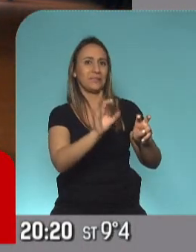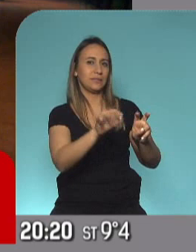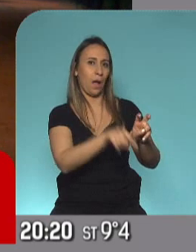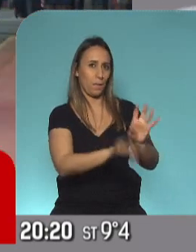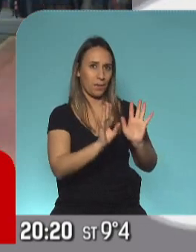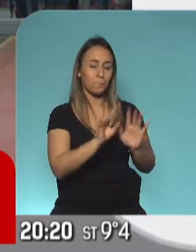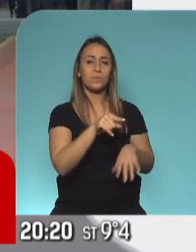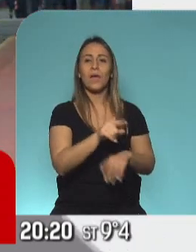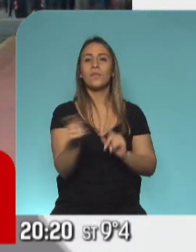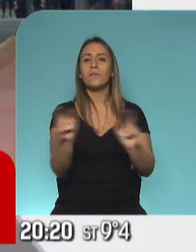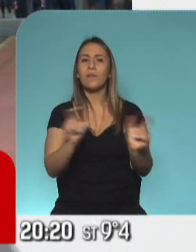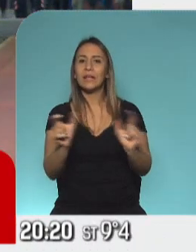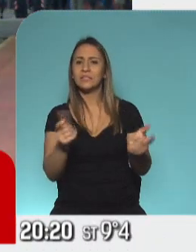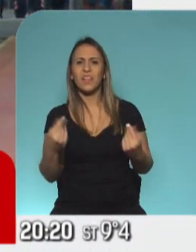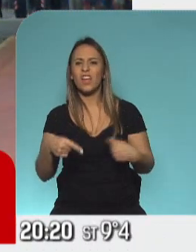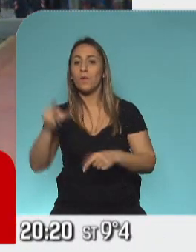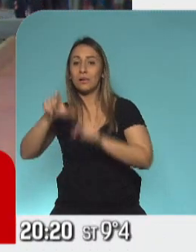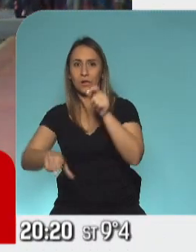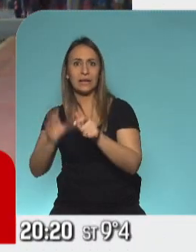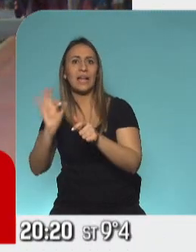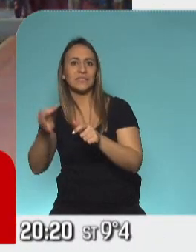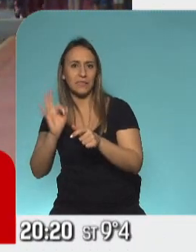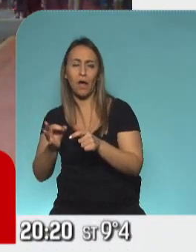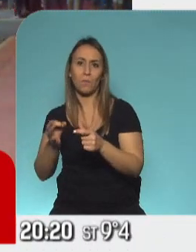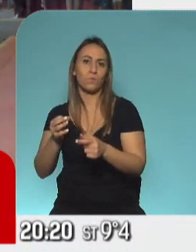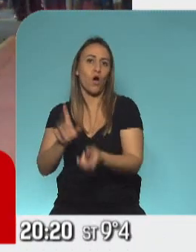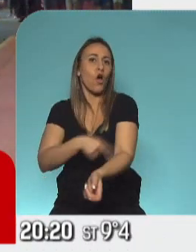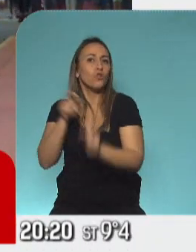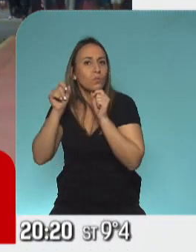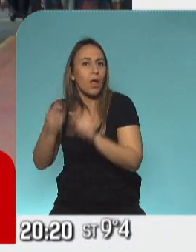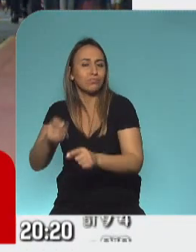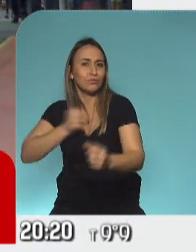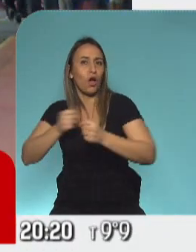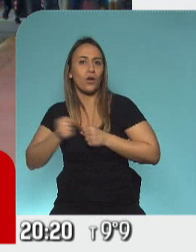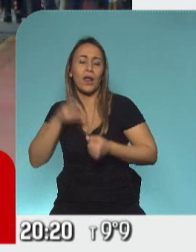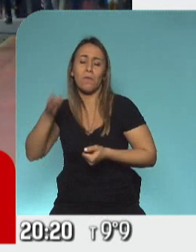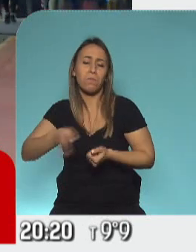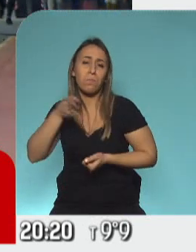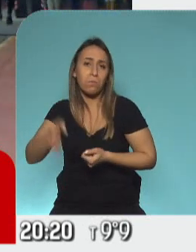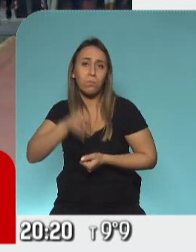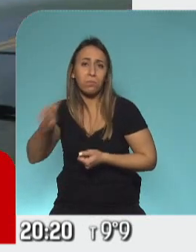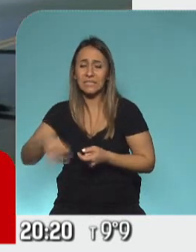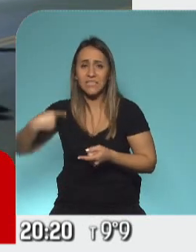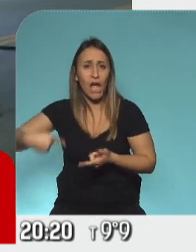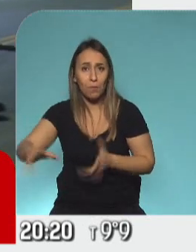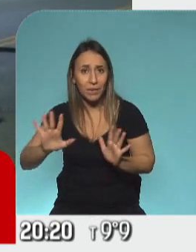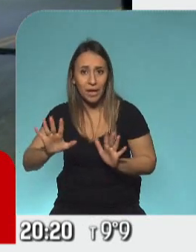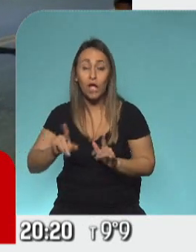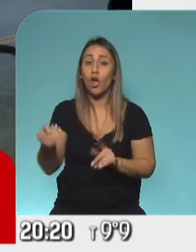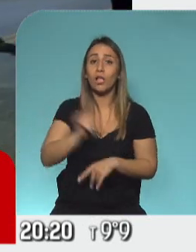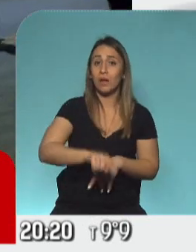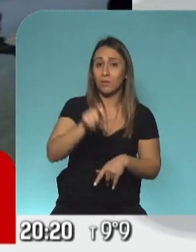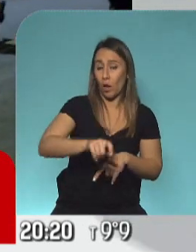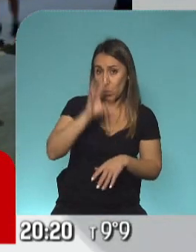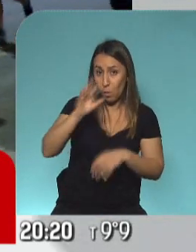diferencias que hay entre uno que sabe y otro que sale a correr porque está desesperado, porque está ansioso. Porque... Se vio ese primer lunes. Se vio ese